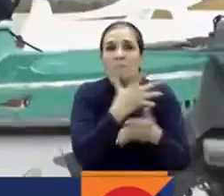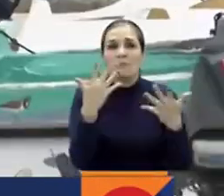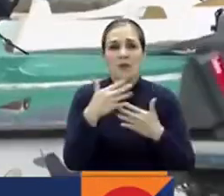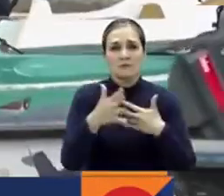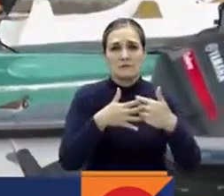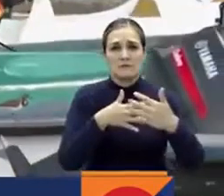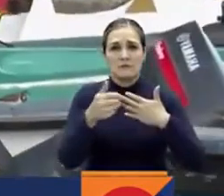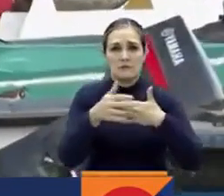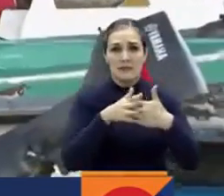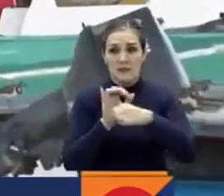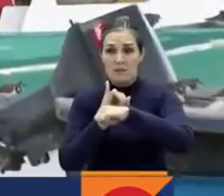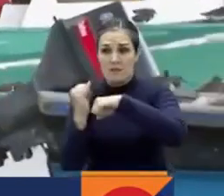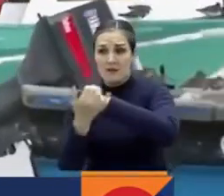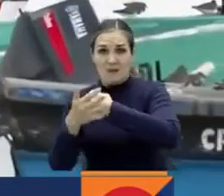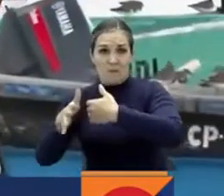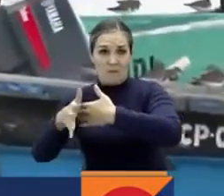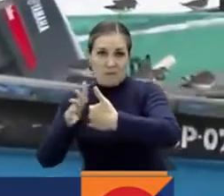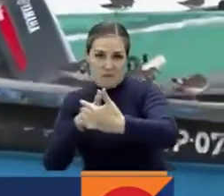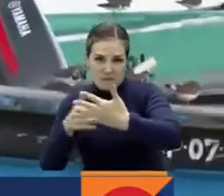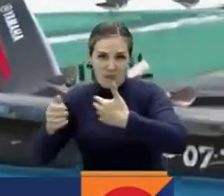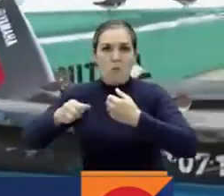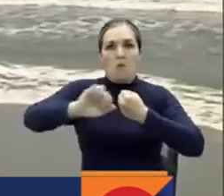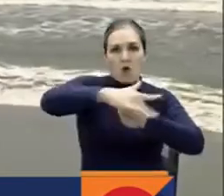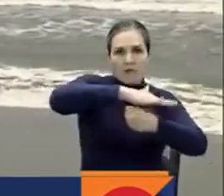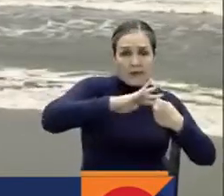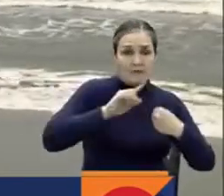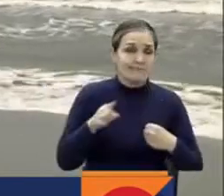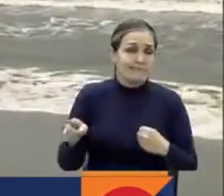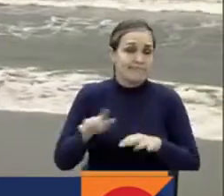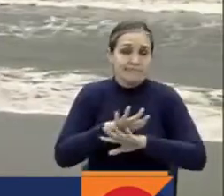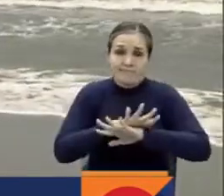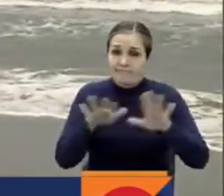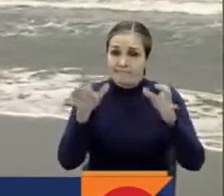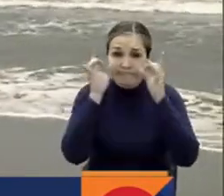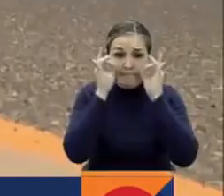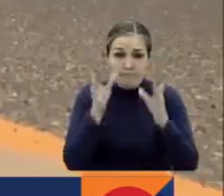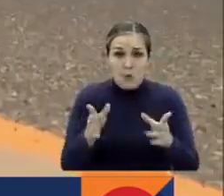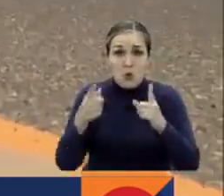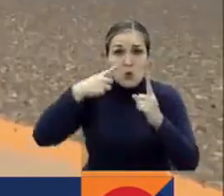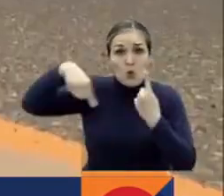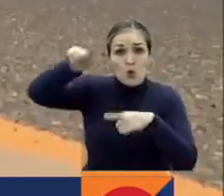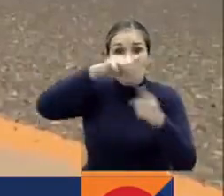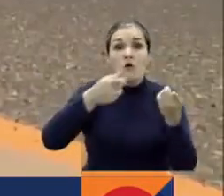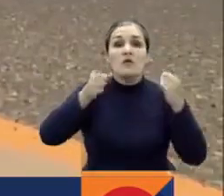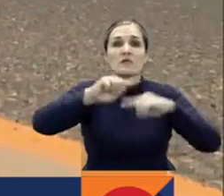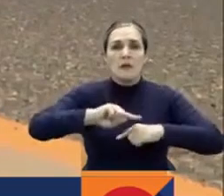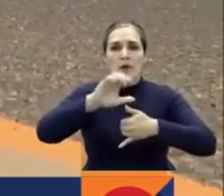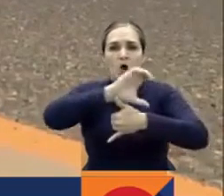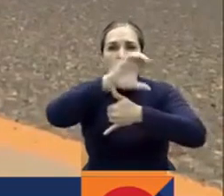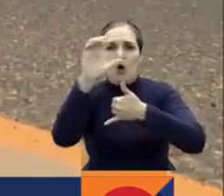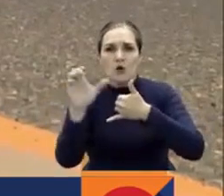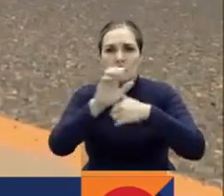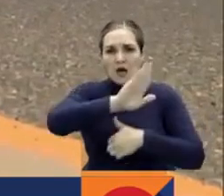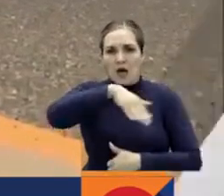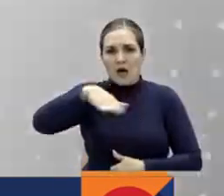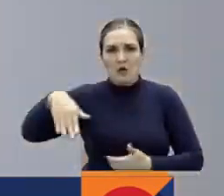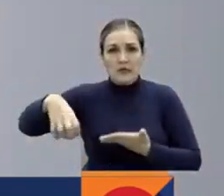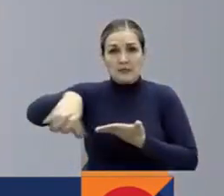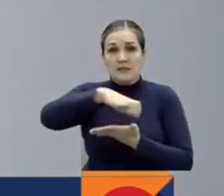de San Andrés y Providencia. El bajonazo en el turismo también se siente en la costa atlántica, Antioquia y